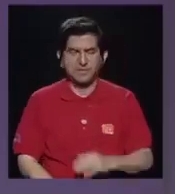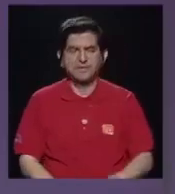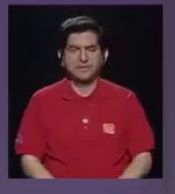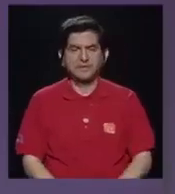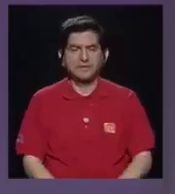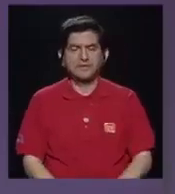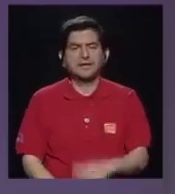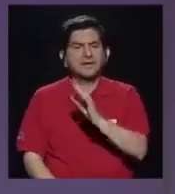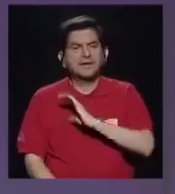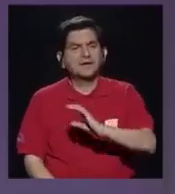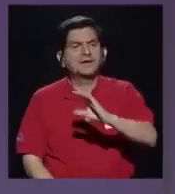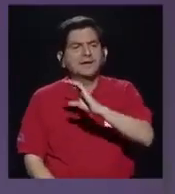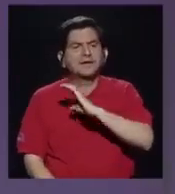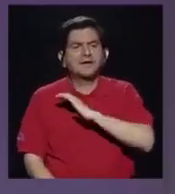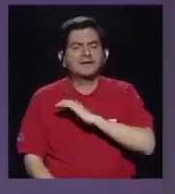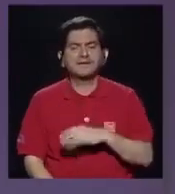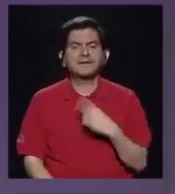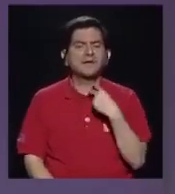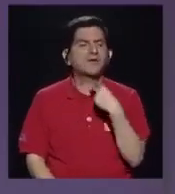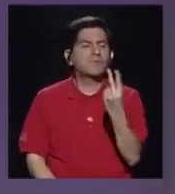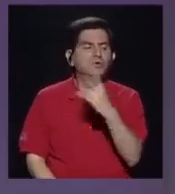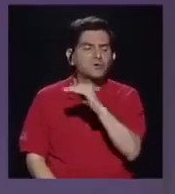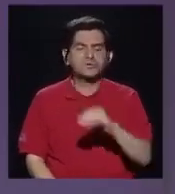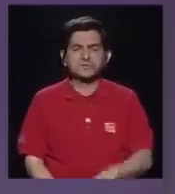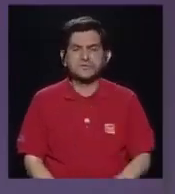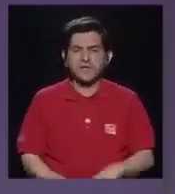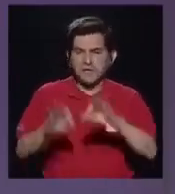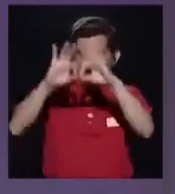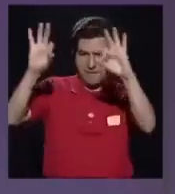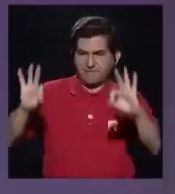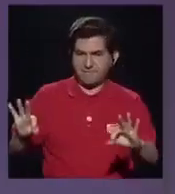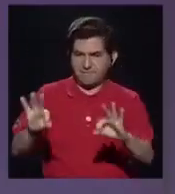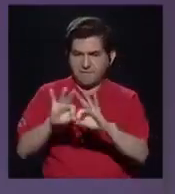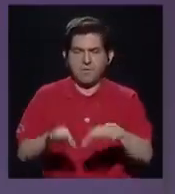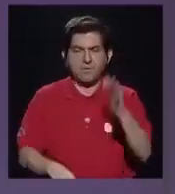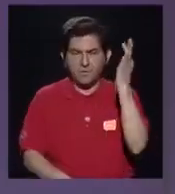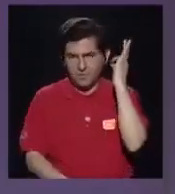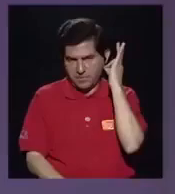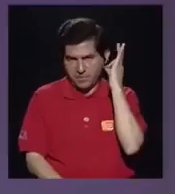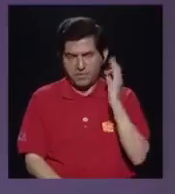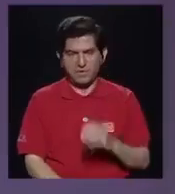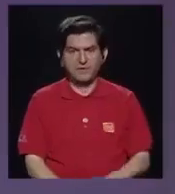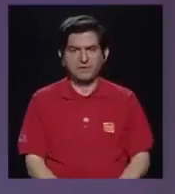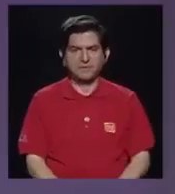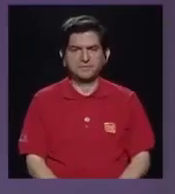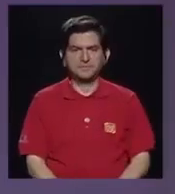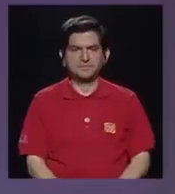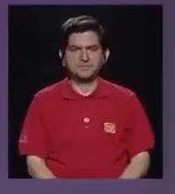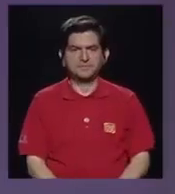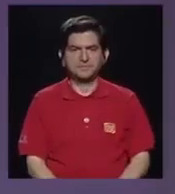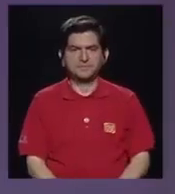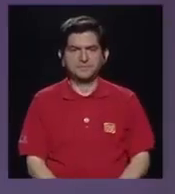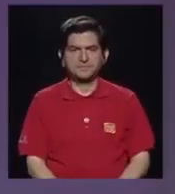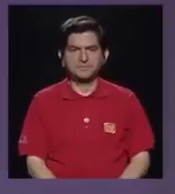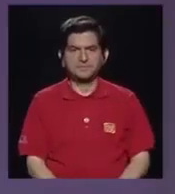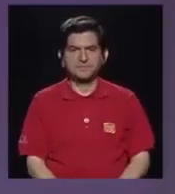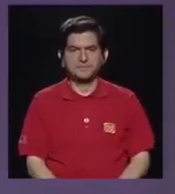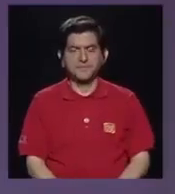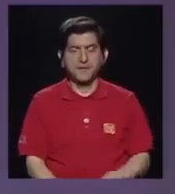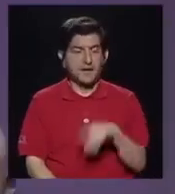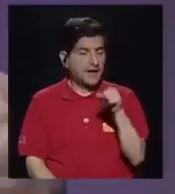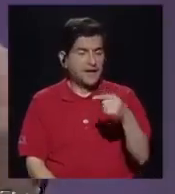el aspecto la voz y la figura que tenemos las mujeres O sea que es no no